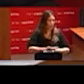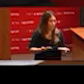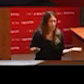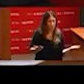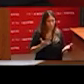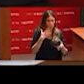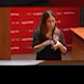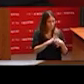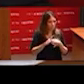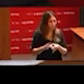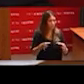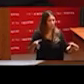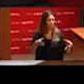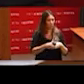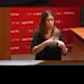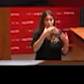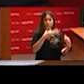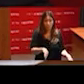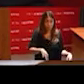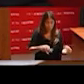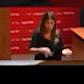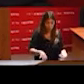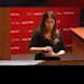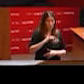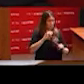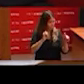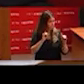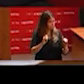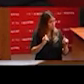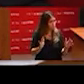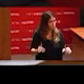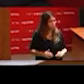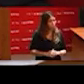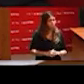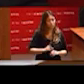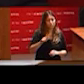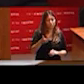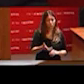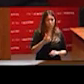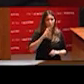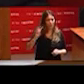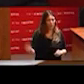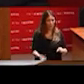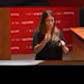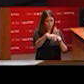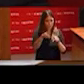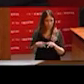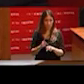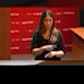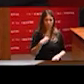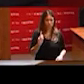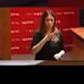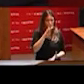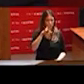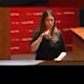de equipo sencillez y diversión está algo que es muy importante y es la diversidad y es en la que nosotros nos hemos